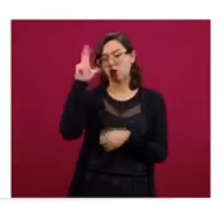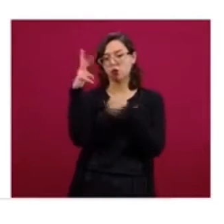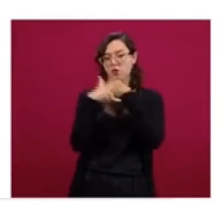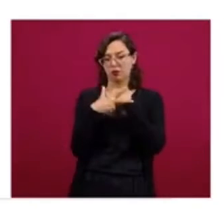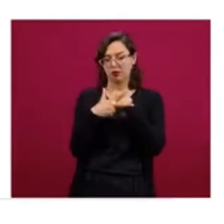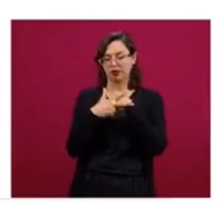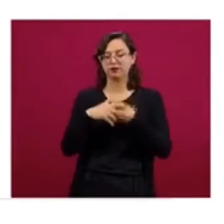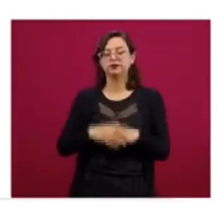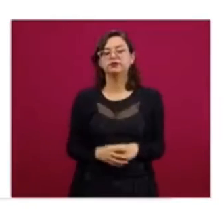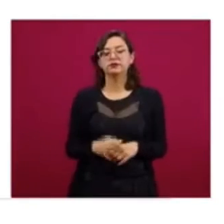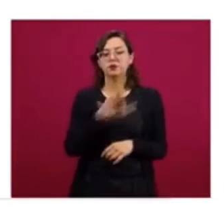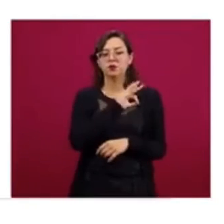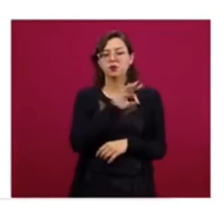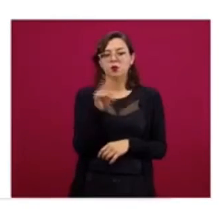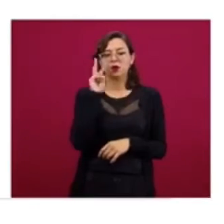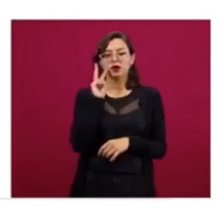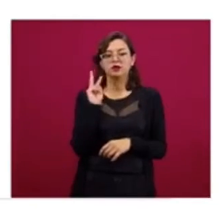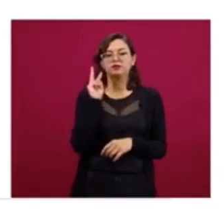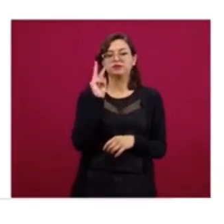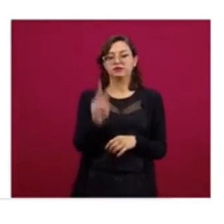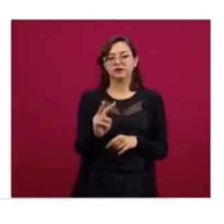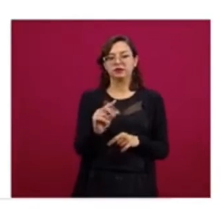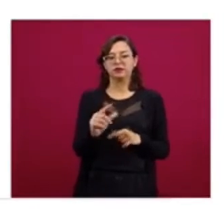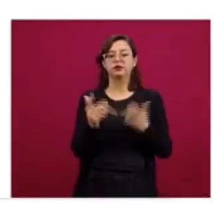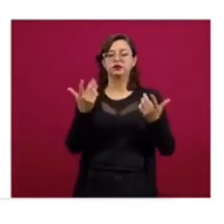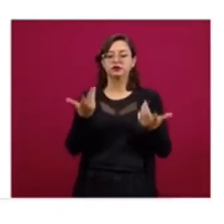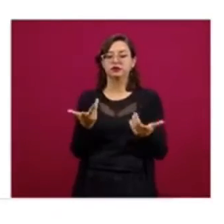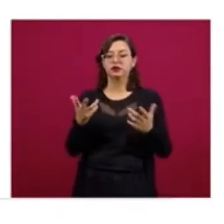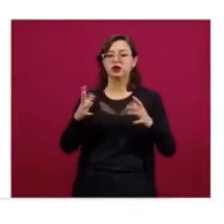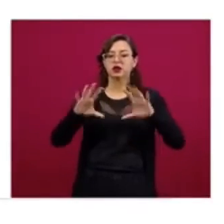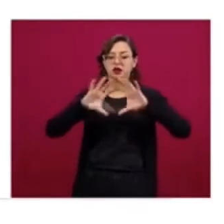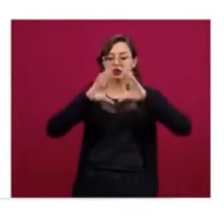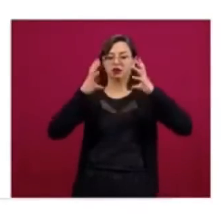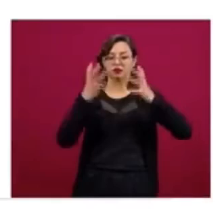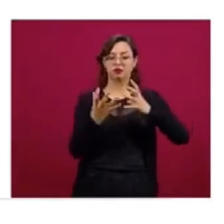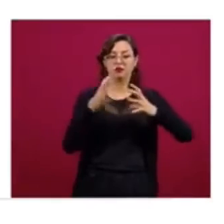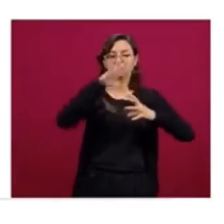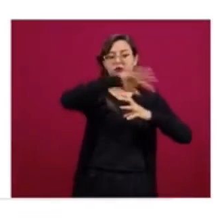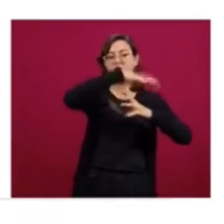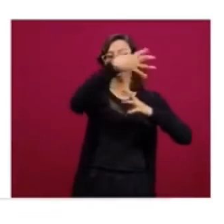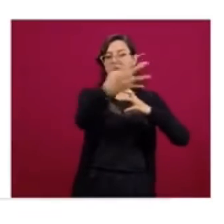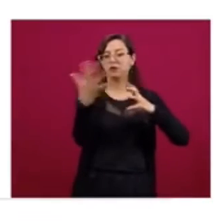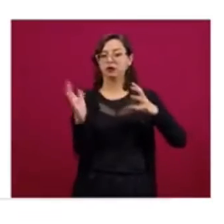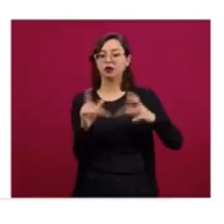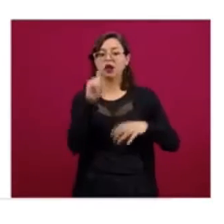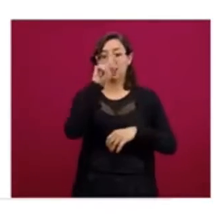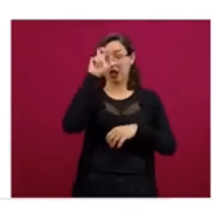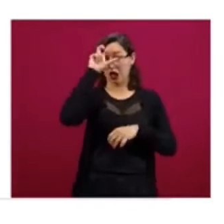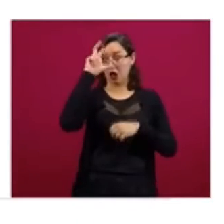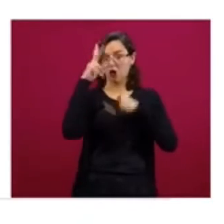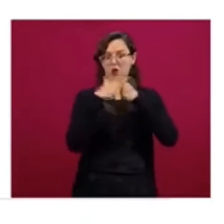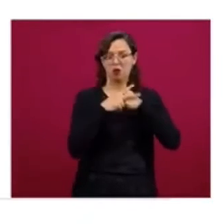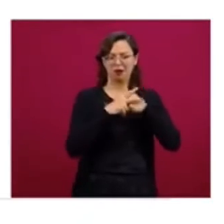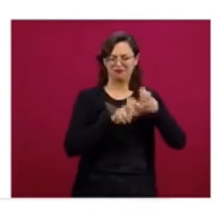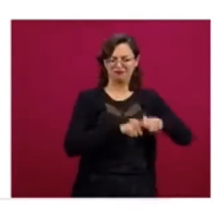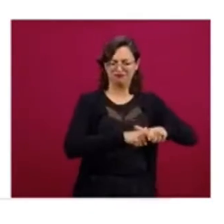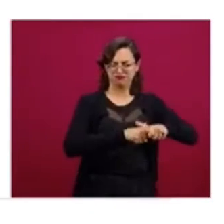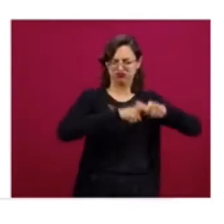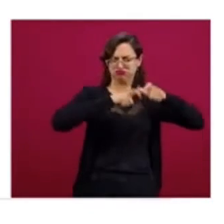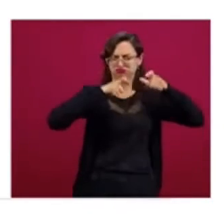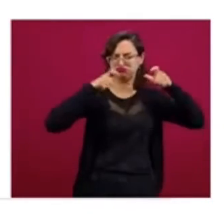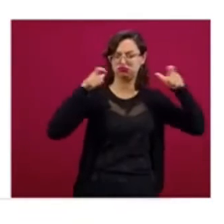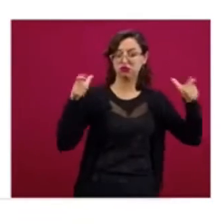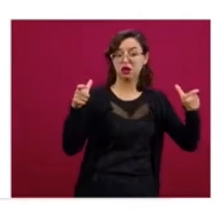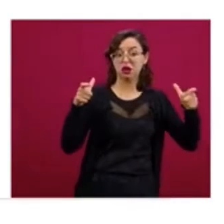Entonces hay enojo, estamos enfadados, nuestro carácter cambia porque estamos